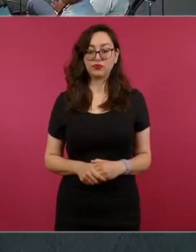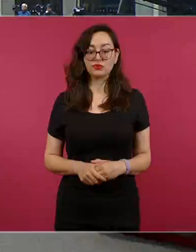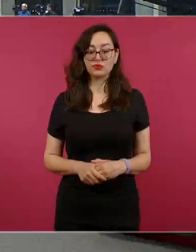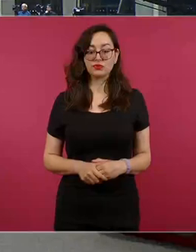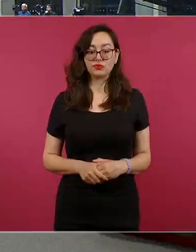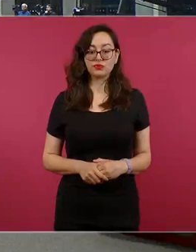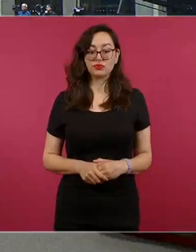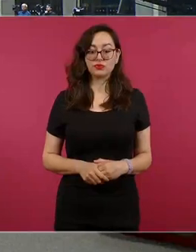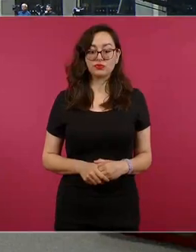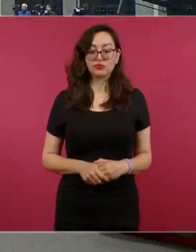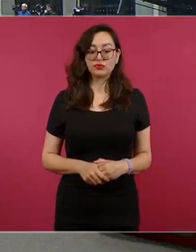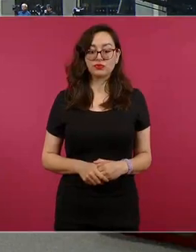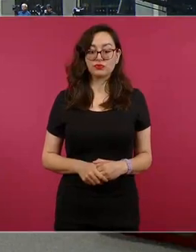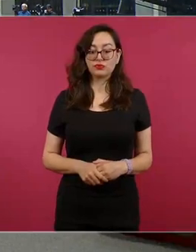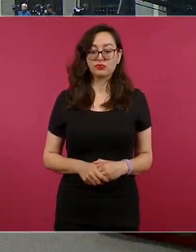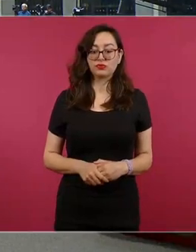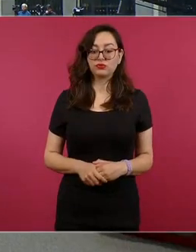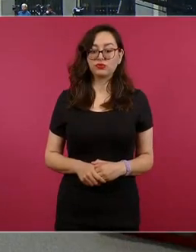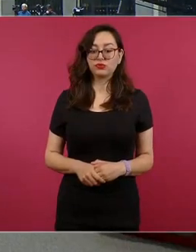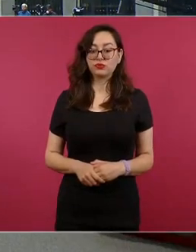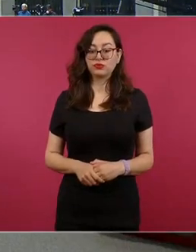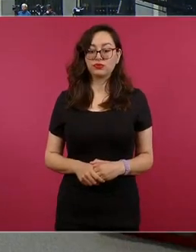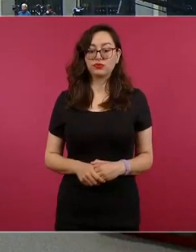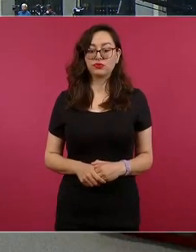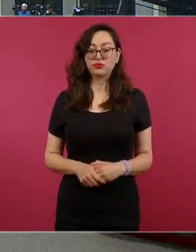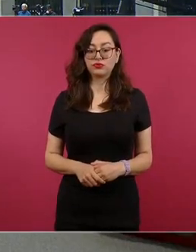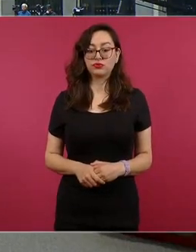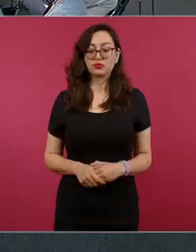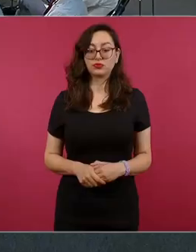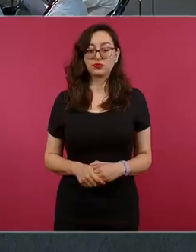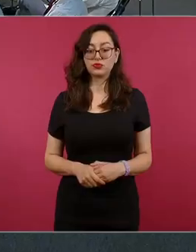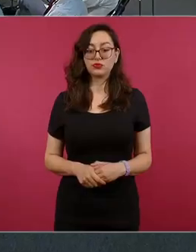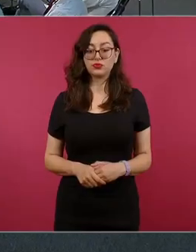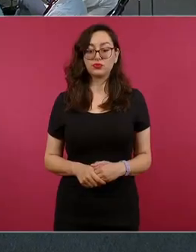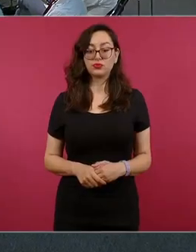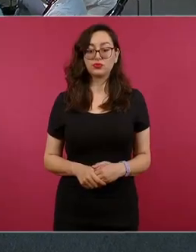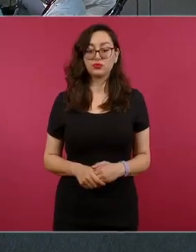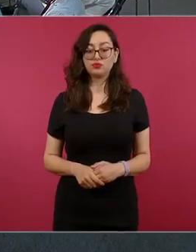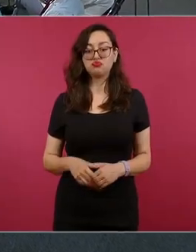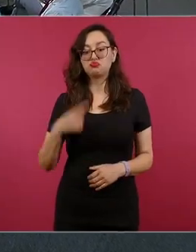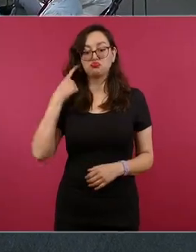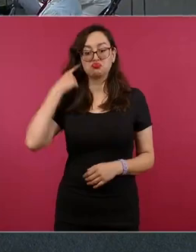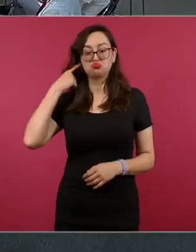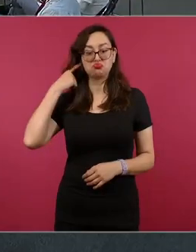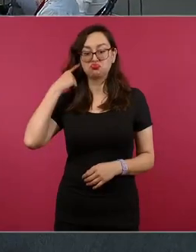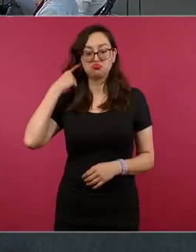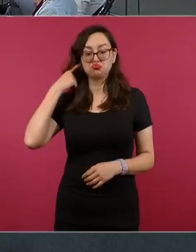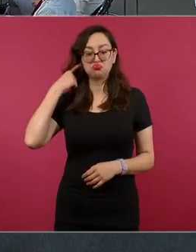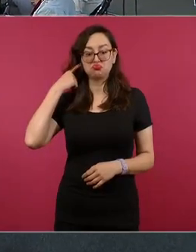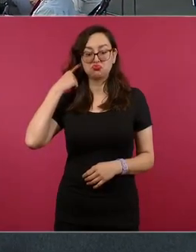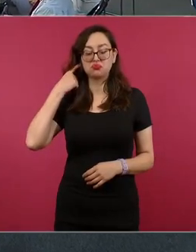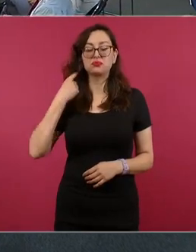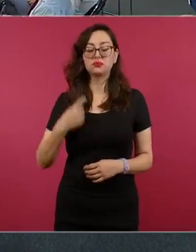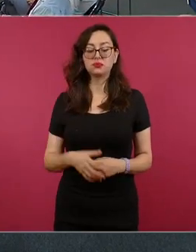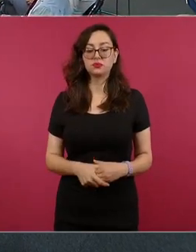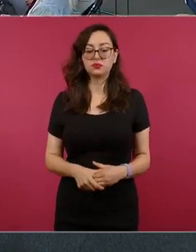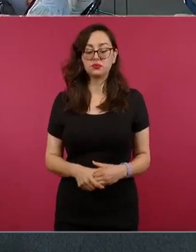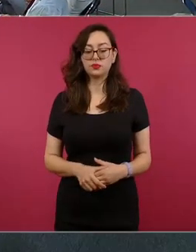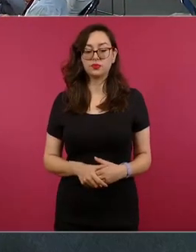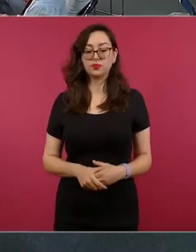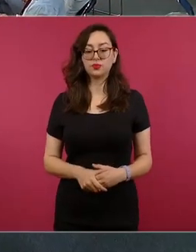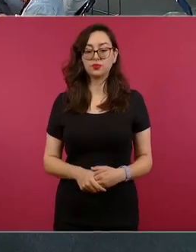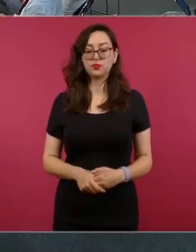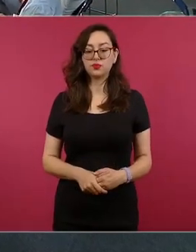Gobernación que está dirigida a quienes cotizan después de junio del 97. ¿Qué pasará con quienes cotizan